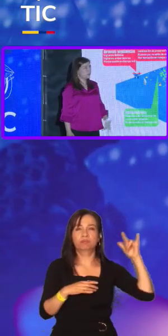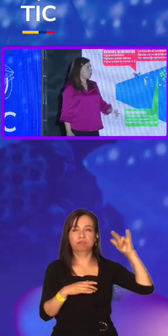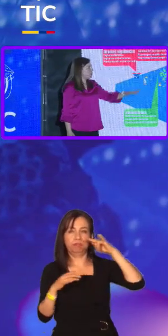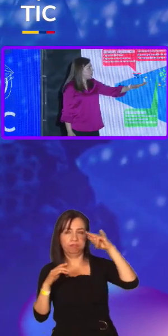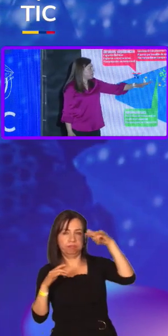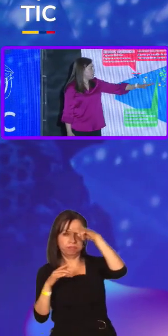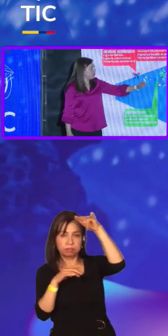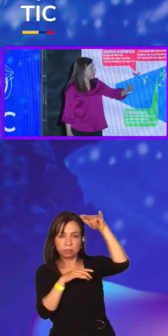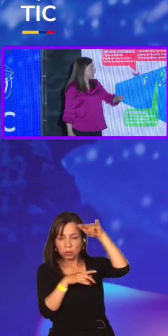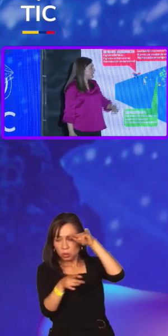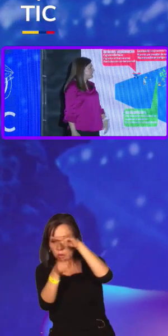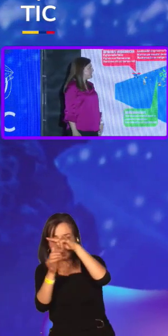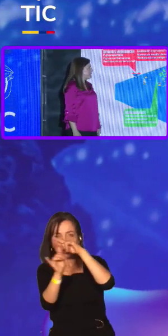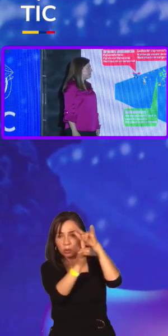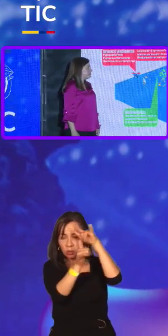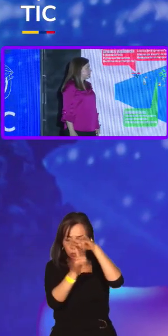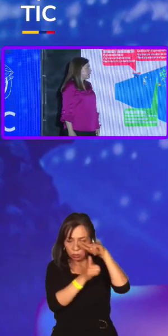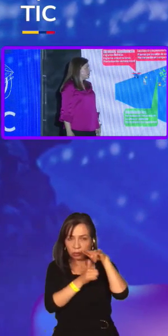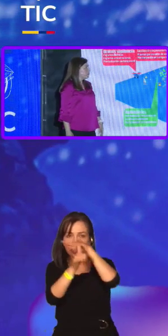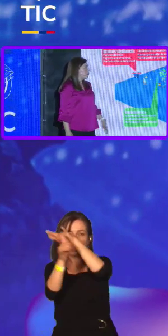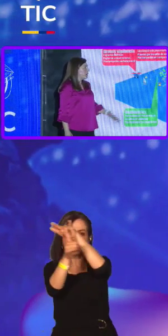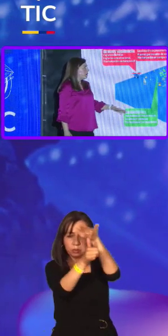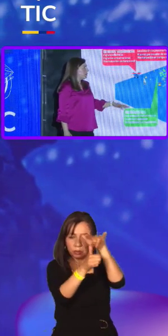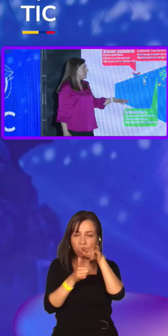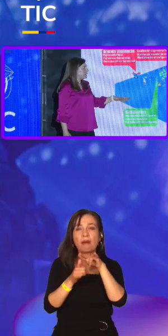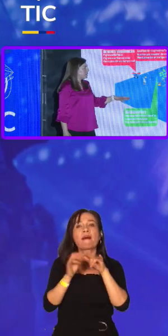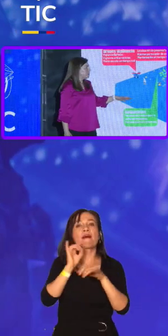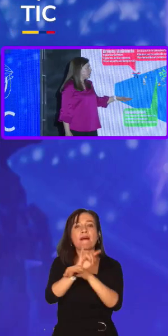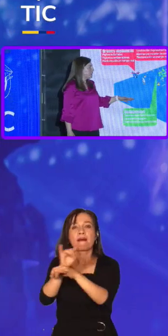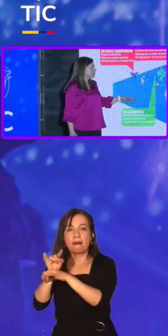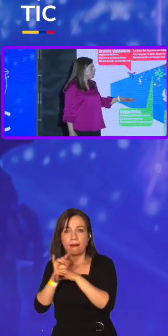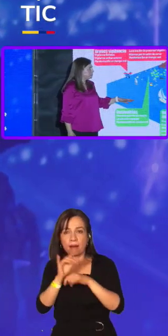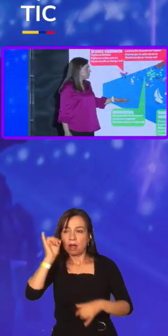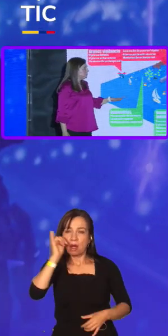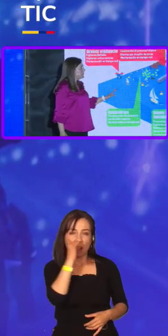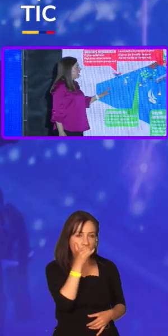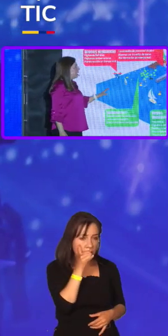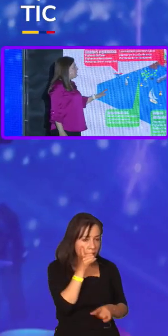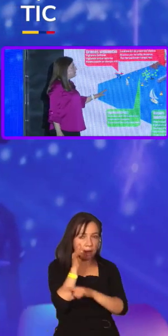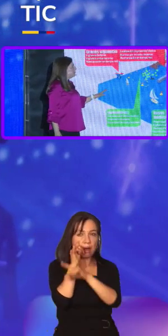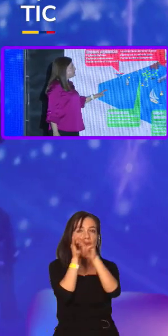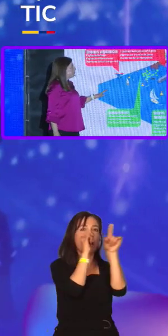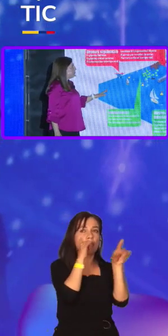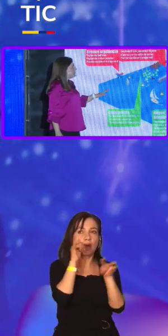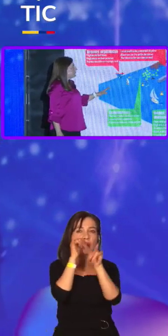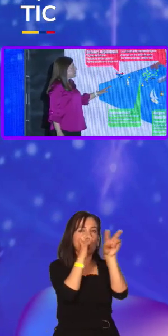vigilancia, por medio de videovigilancia. Puedo tener también